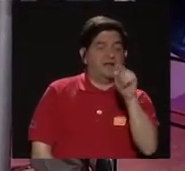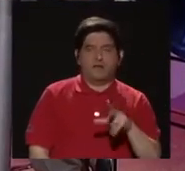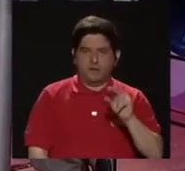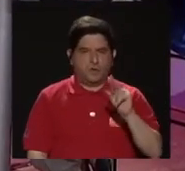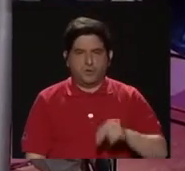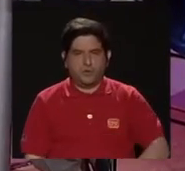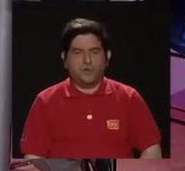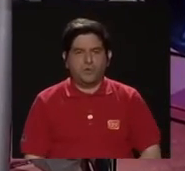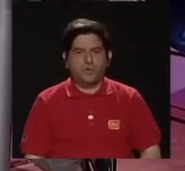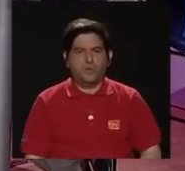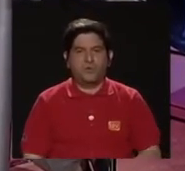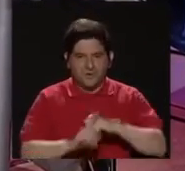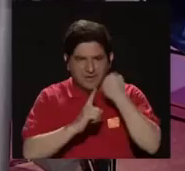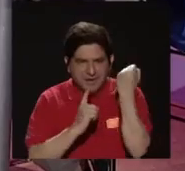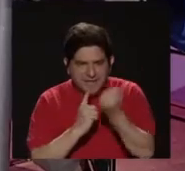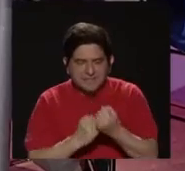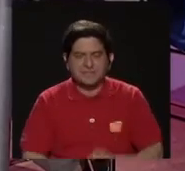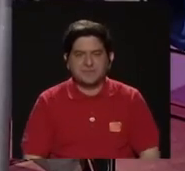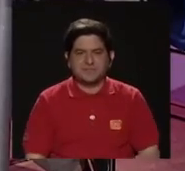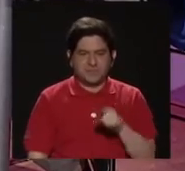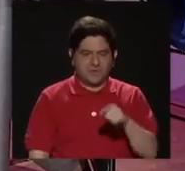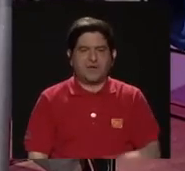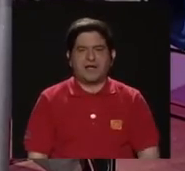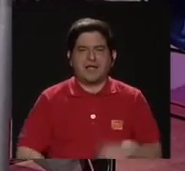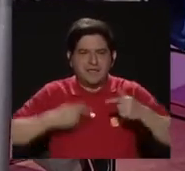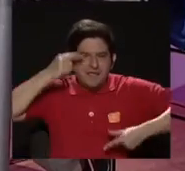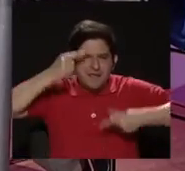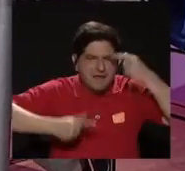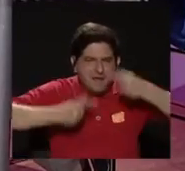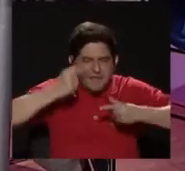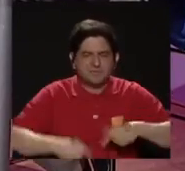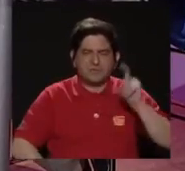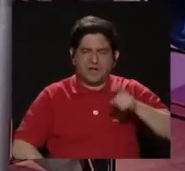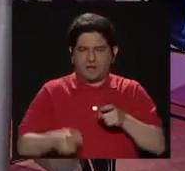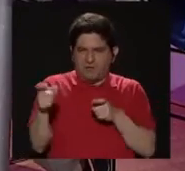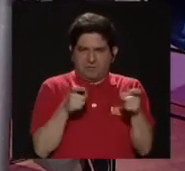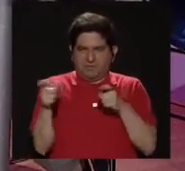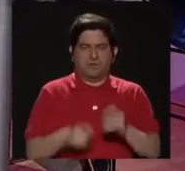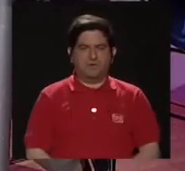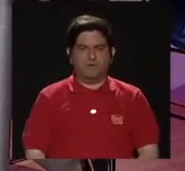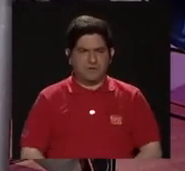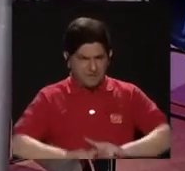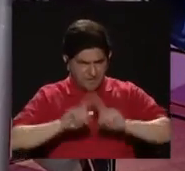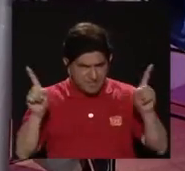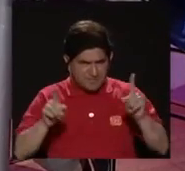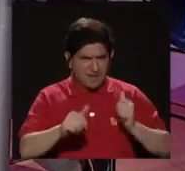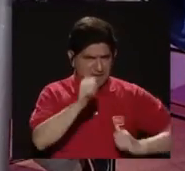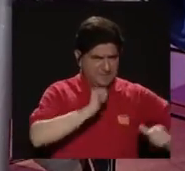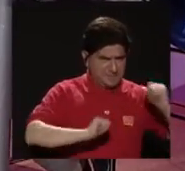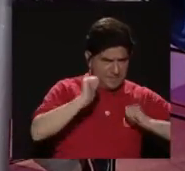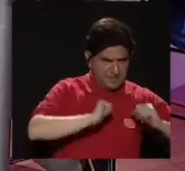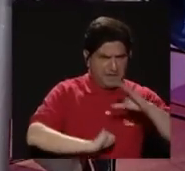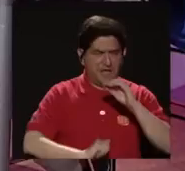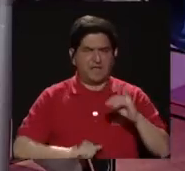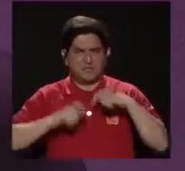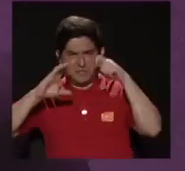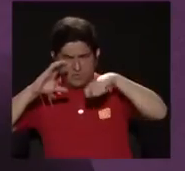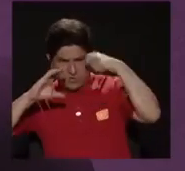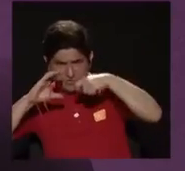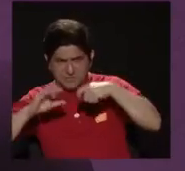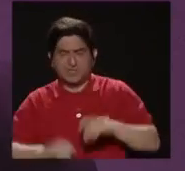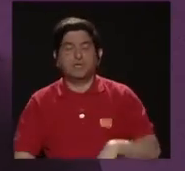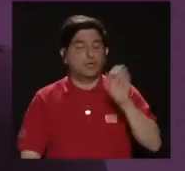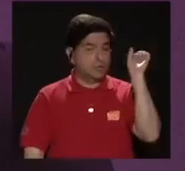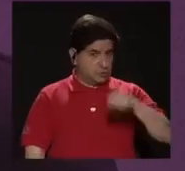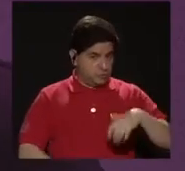el volumen gestual, el volumen emocional es mucho más contenido. Es muy grande la diferencia del teatro a la pantalla. Sí,